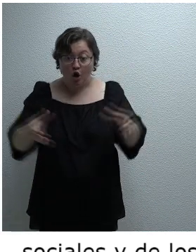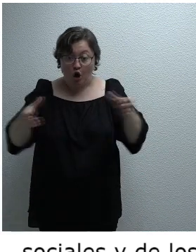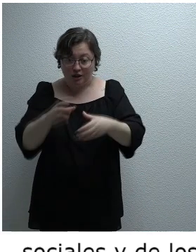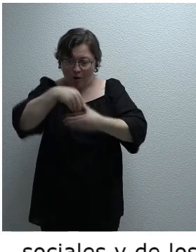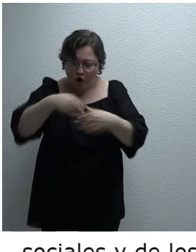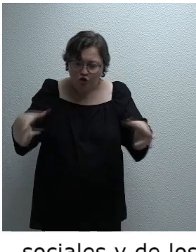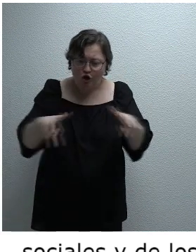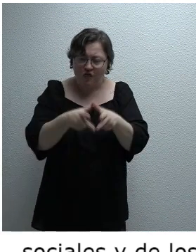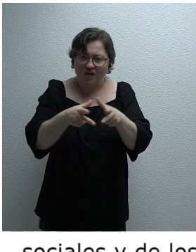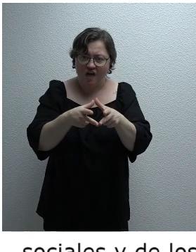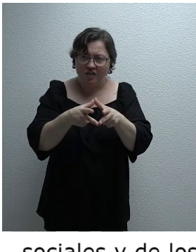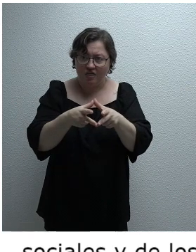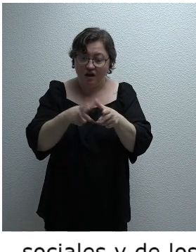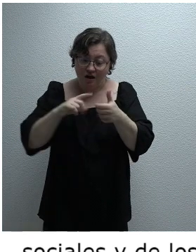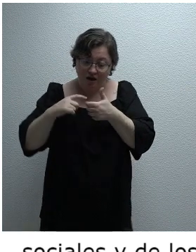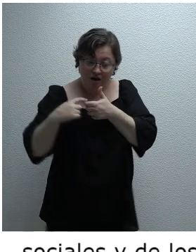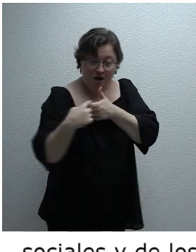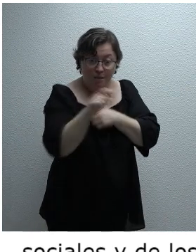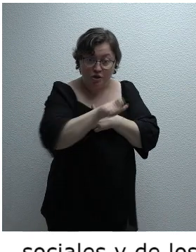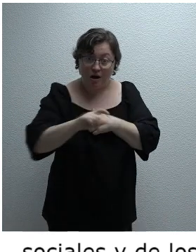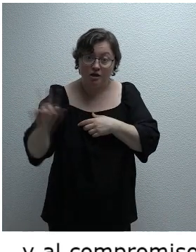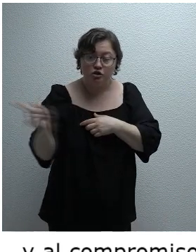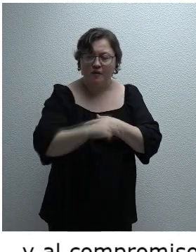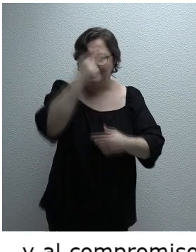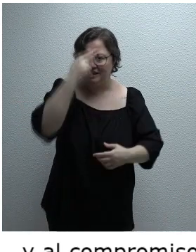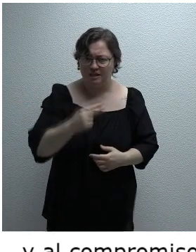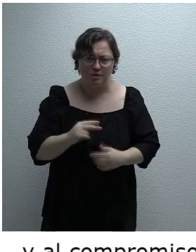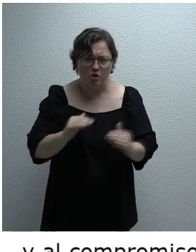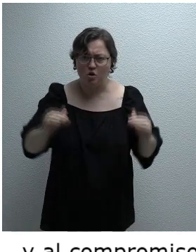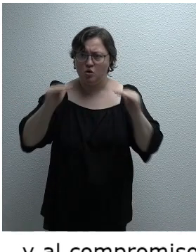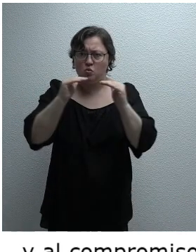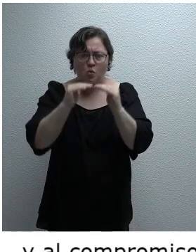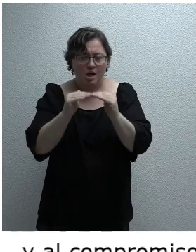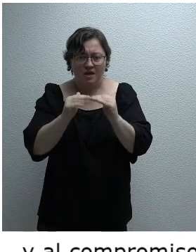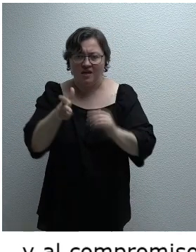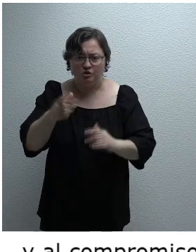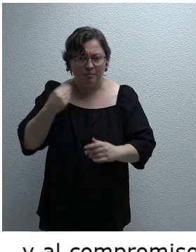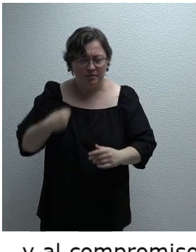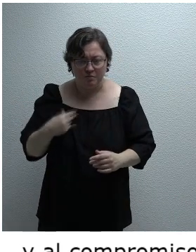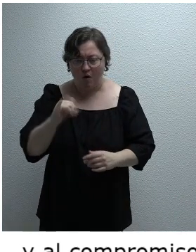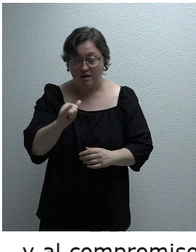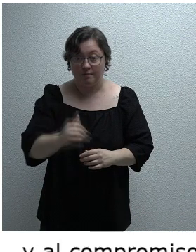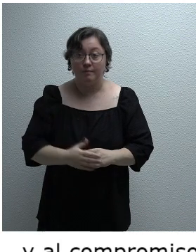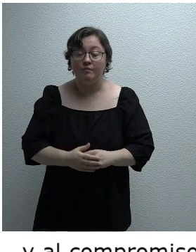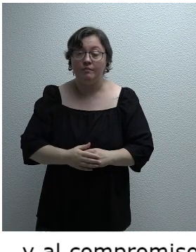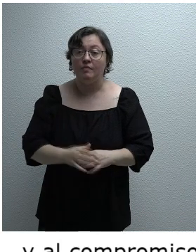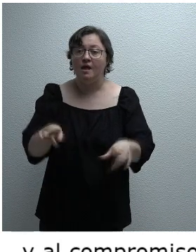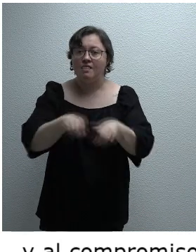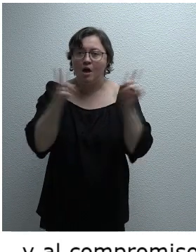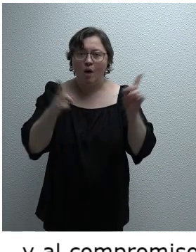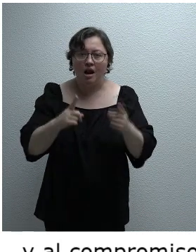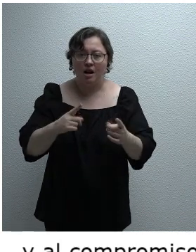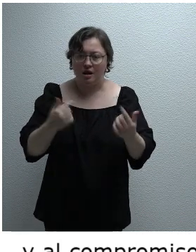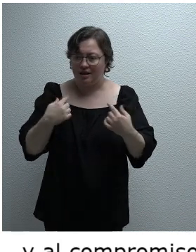una sociedad donde todas las personas sean respetadas e iguales en derechos, independientemente de